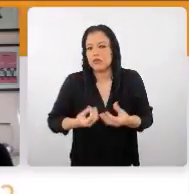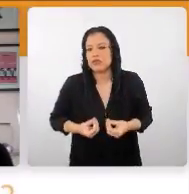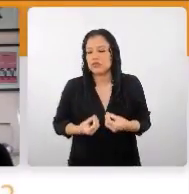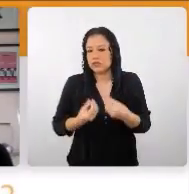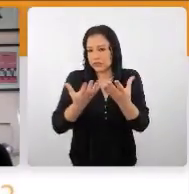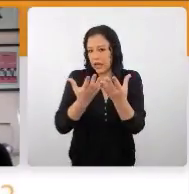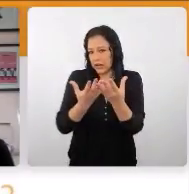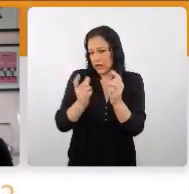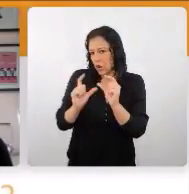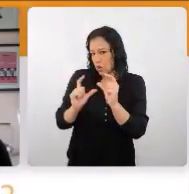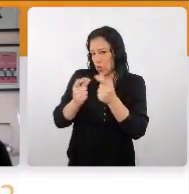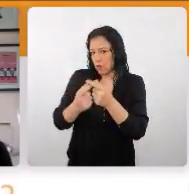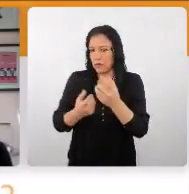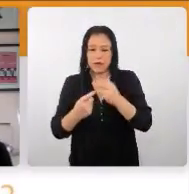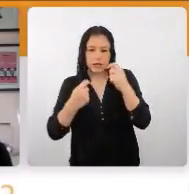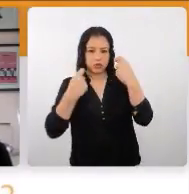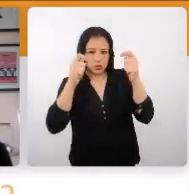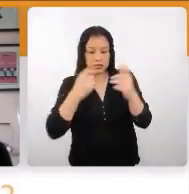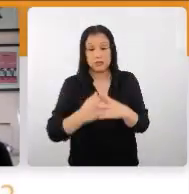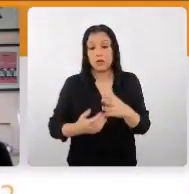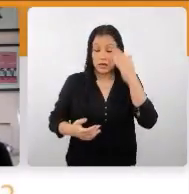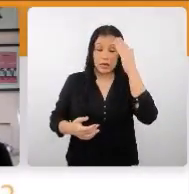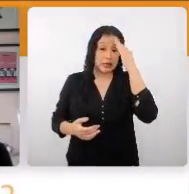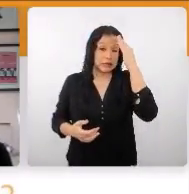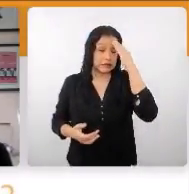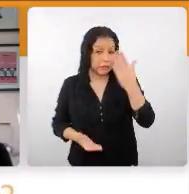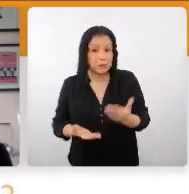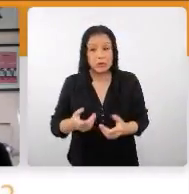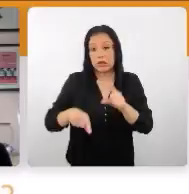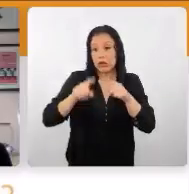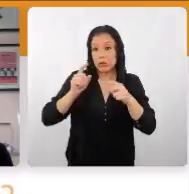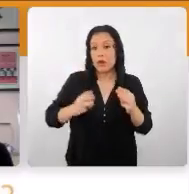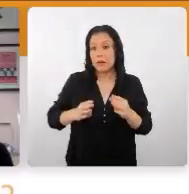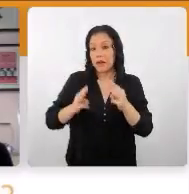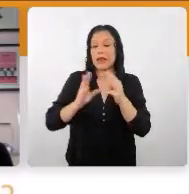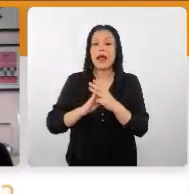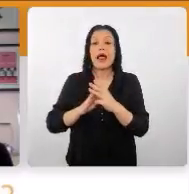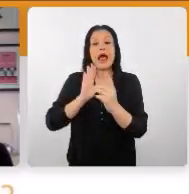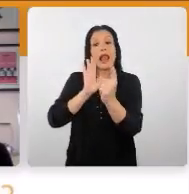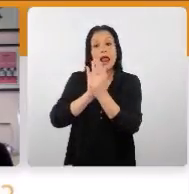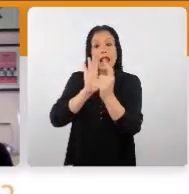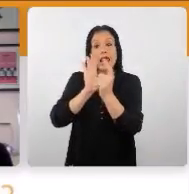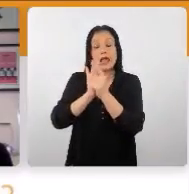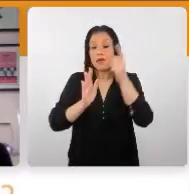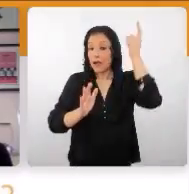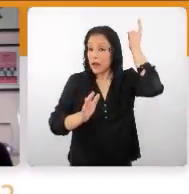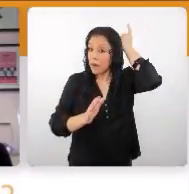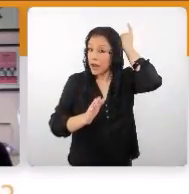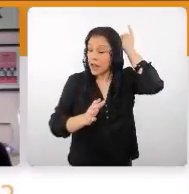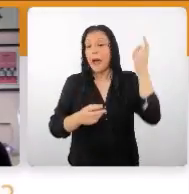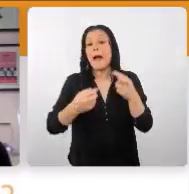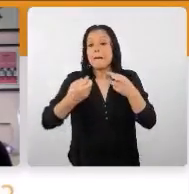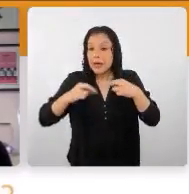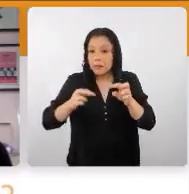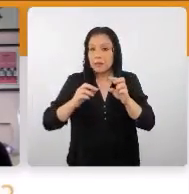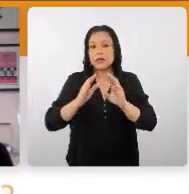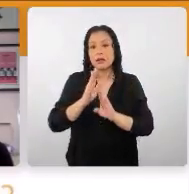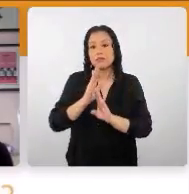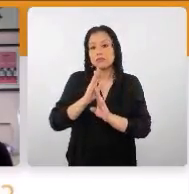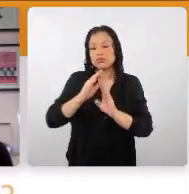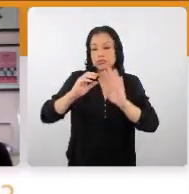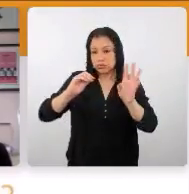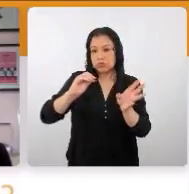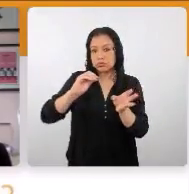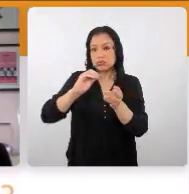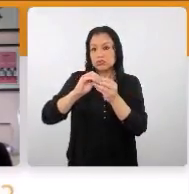paquete a nuestro país. Sabemos que, de cierto modo, las leyes alemanas permiten un crecimiento en la cantidad de días